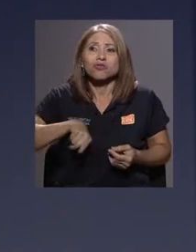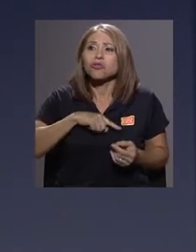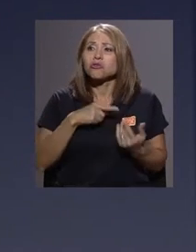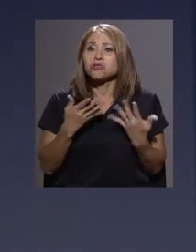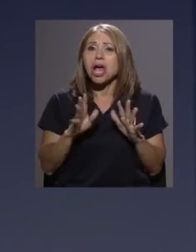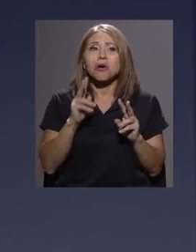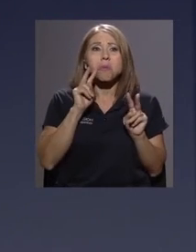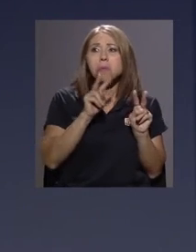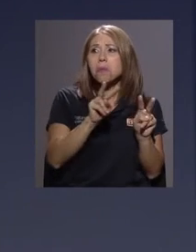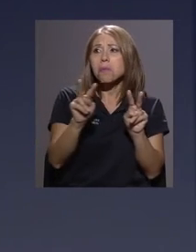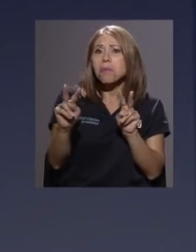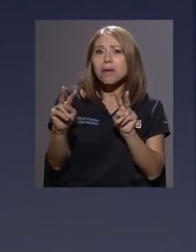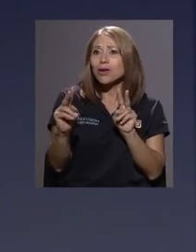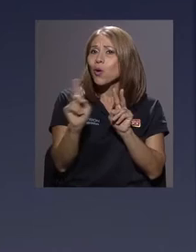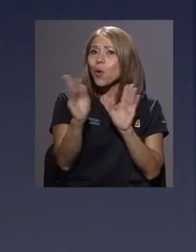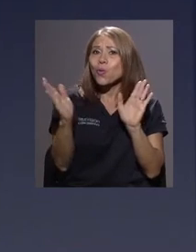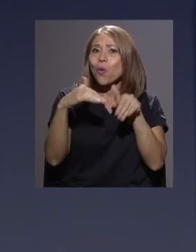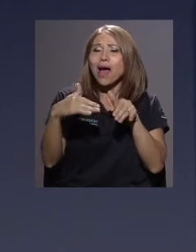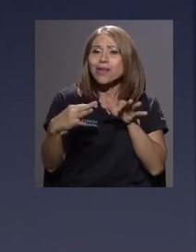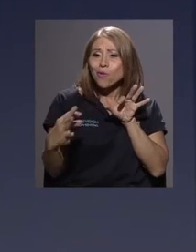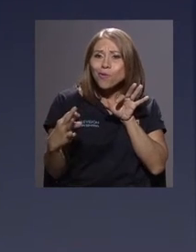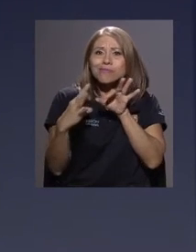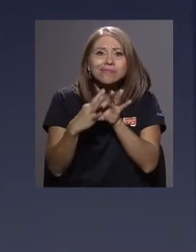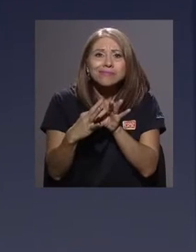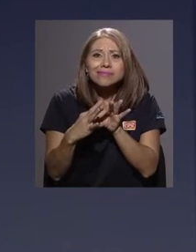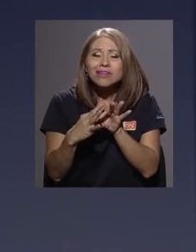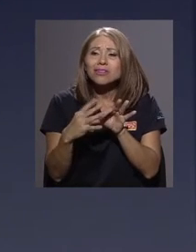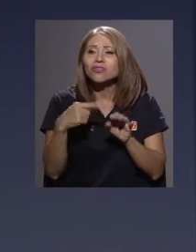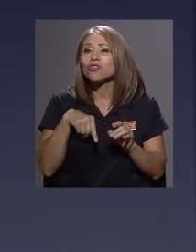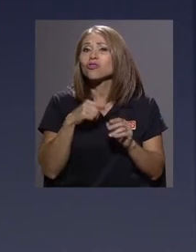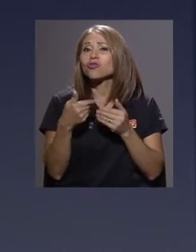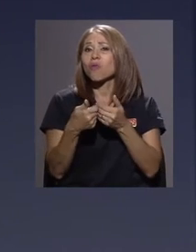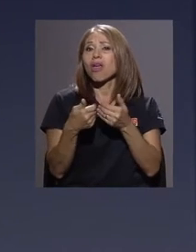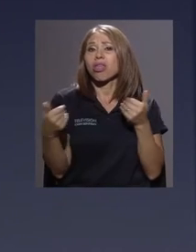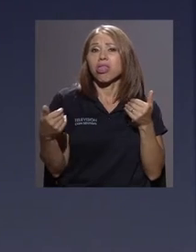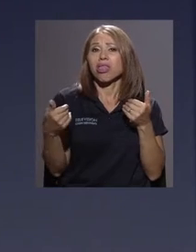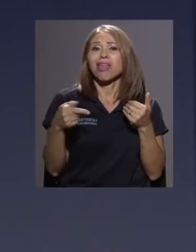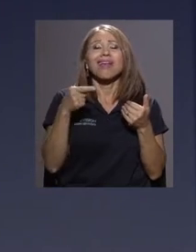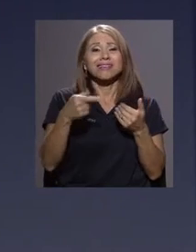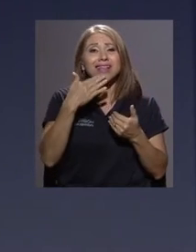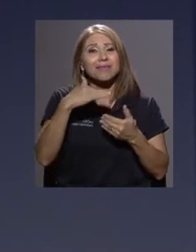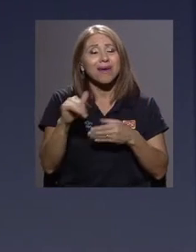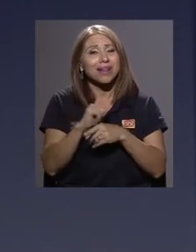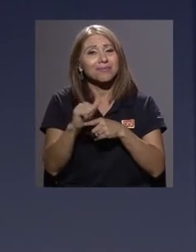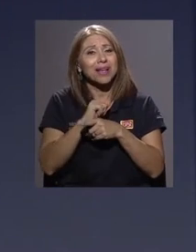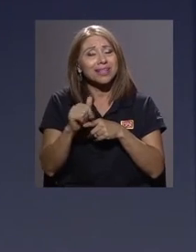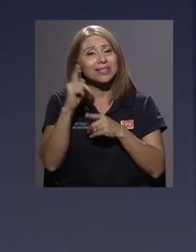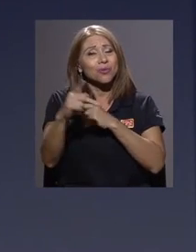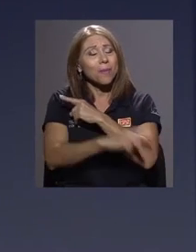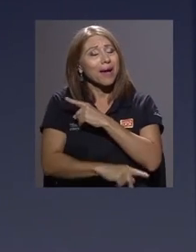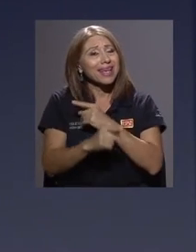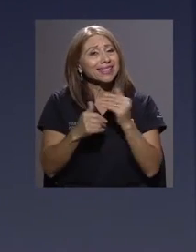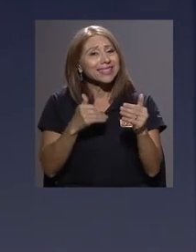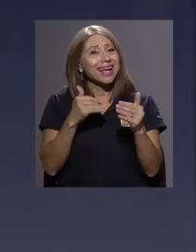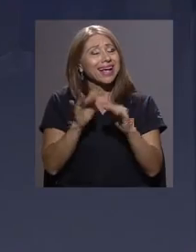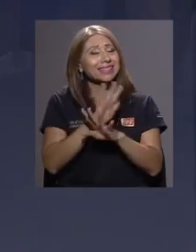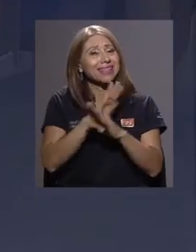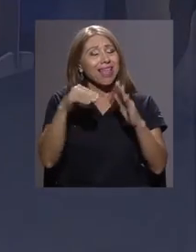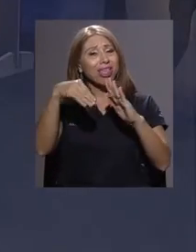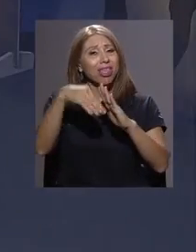los unos con otros y que caigamos en esas malas prácticas que ponen a un país del abismo